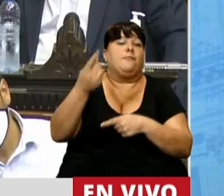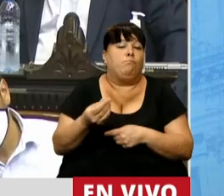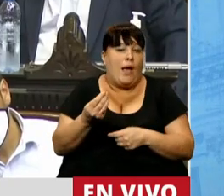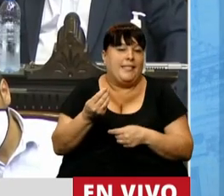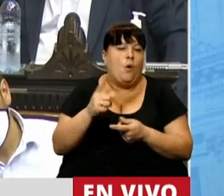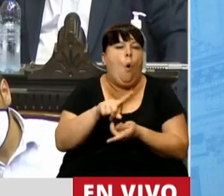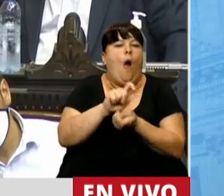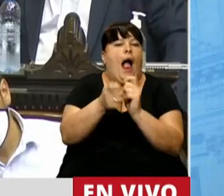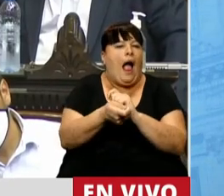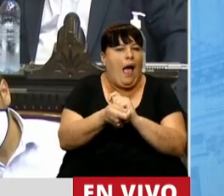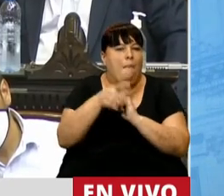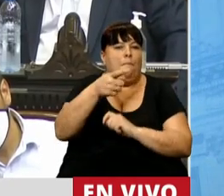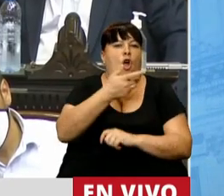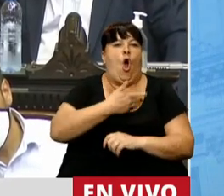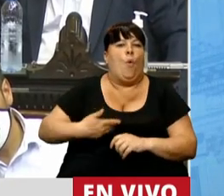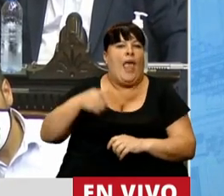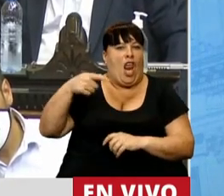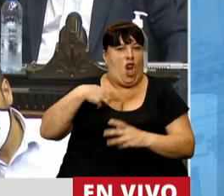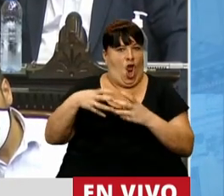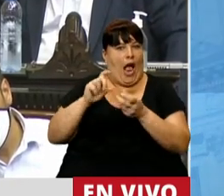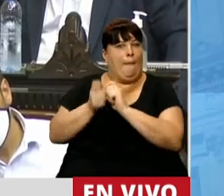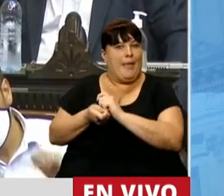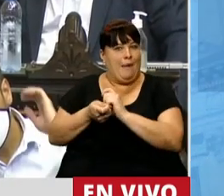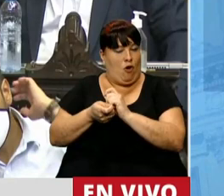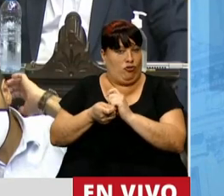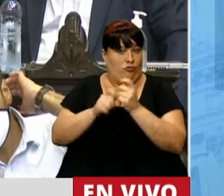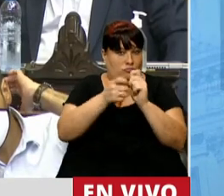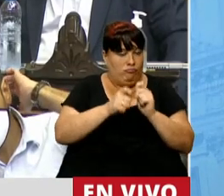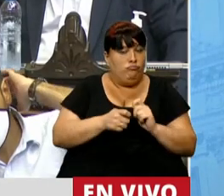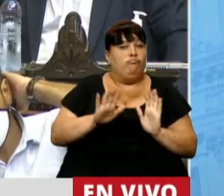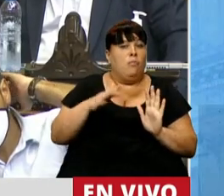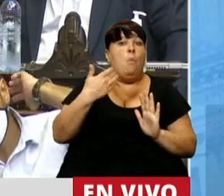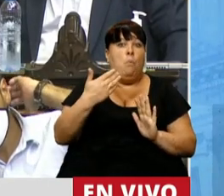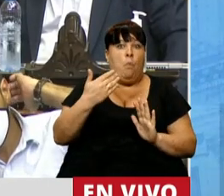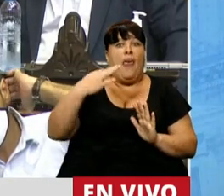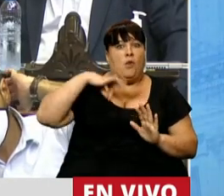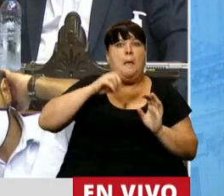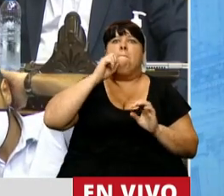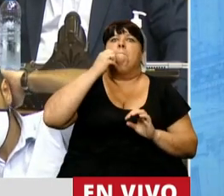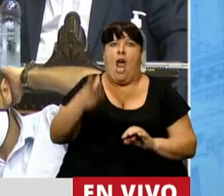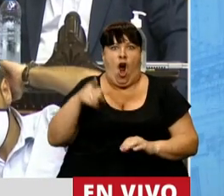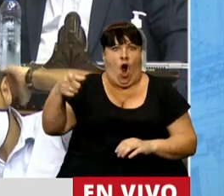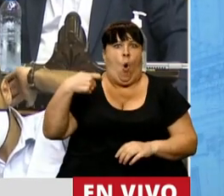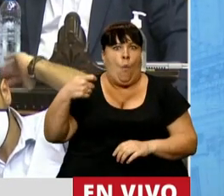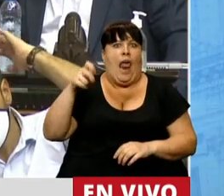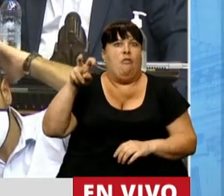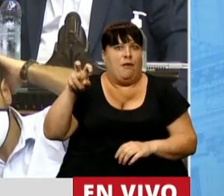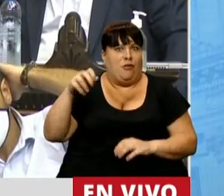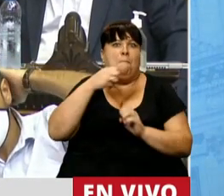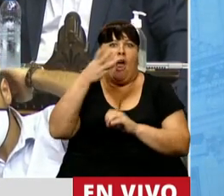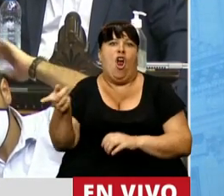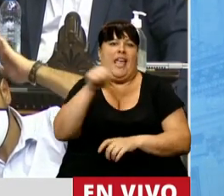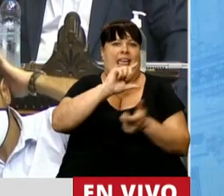de una modificación que hizo el gobierno de Cambiemos, con los cuales estuviera ganando mucho más los jubilados y los pensionados.